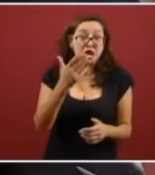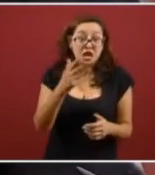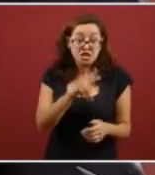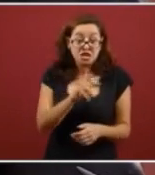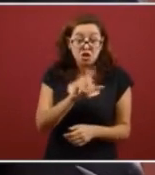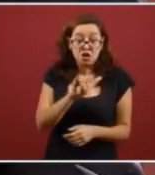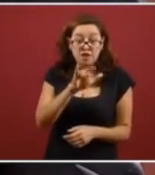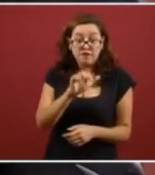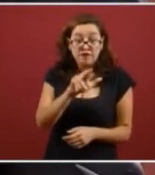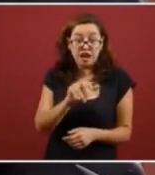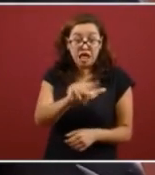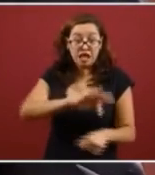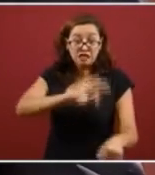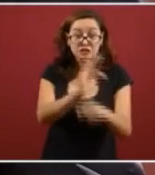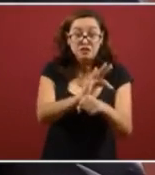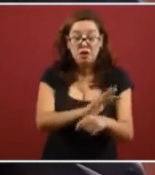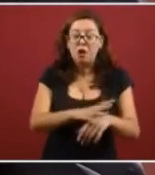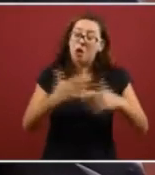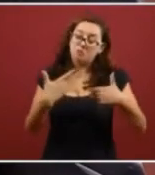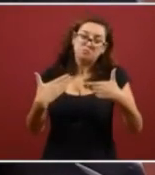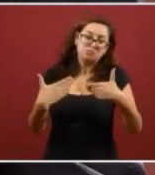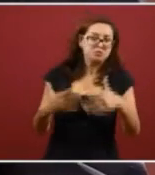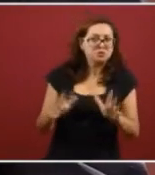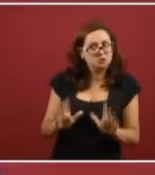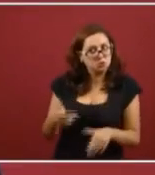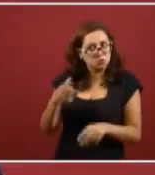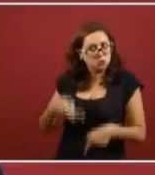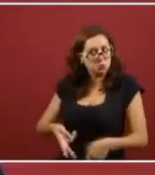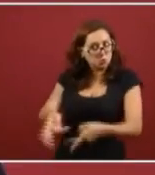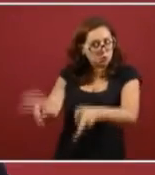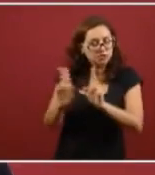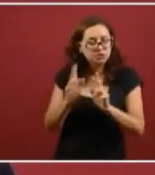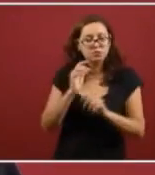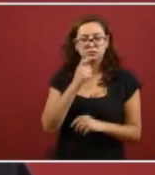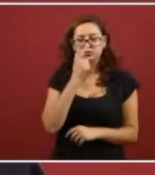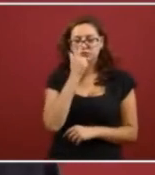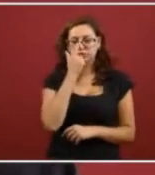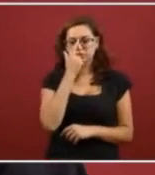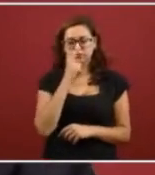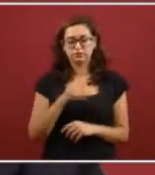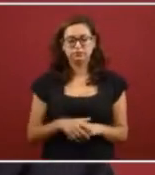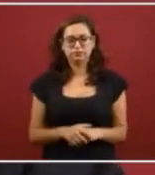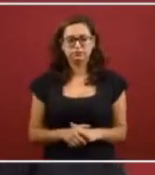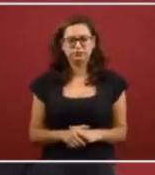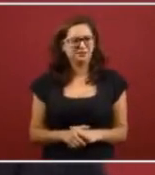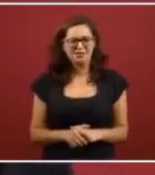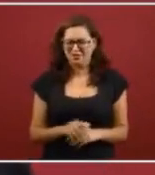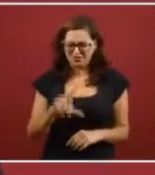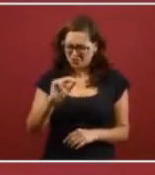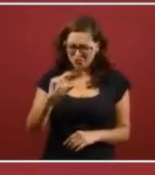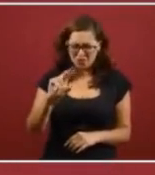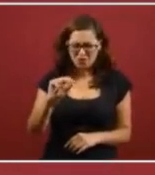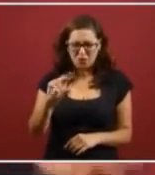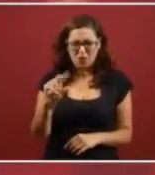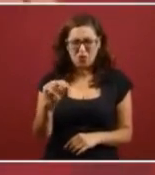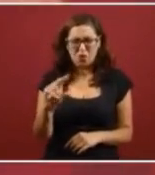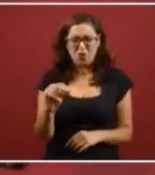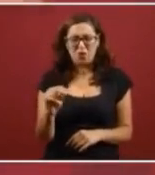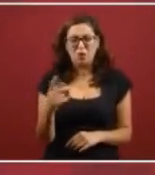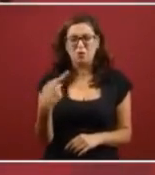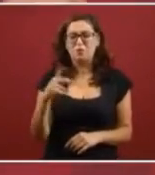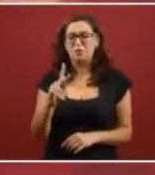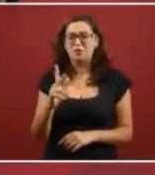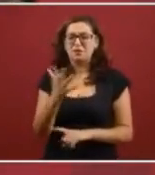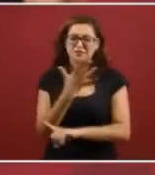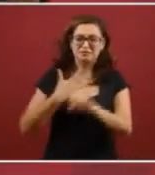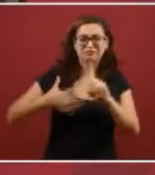Let them do it. No. No, lo que pasa es que no, hay una atmósfera,